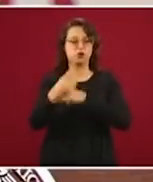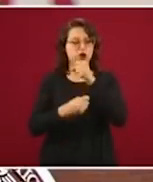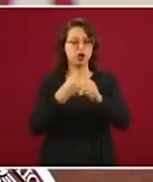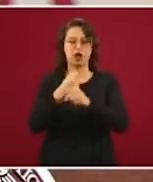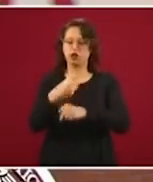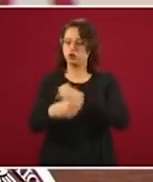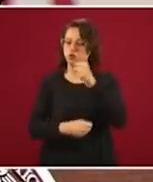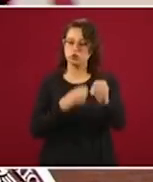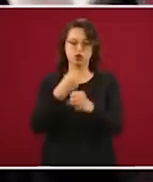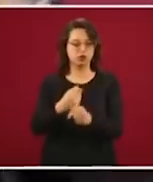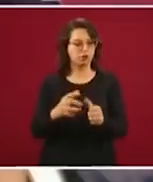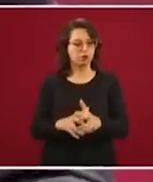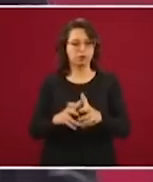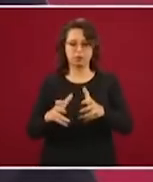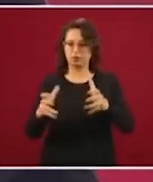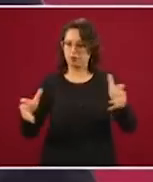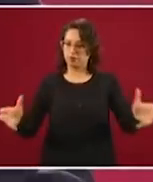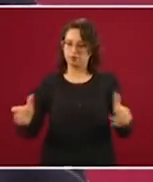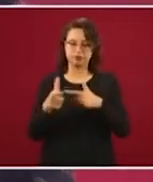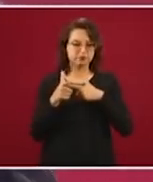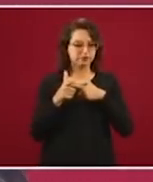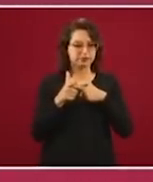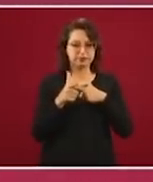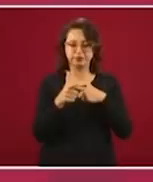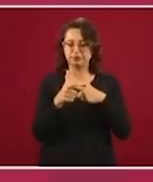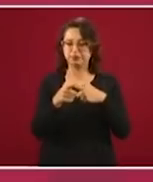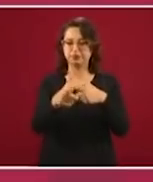y el